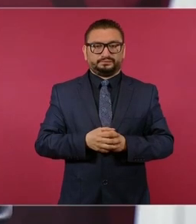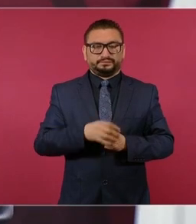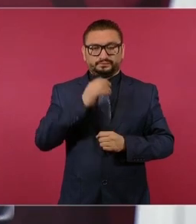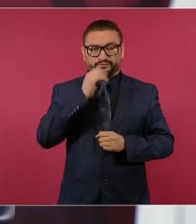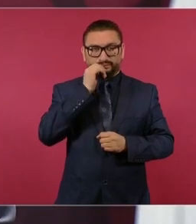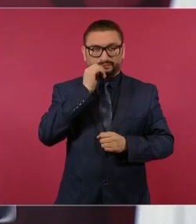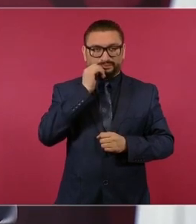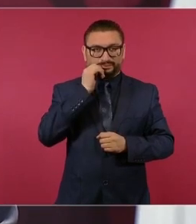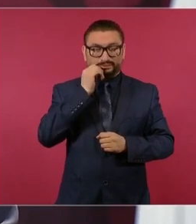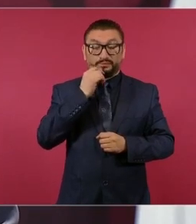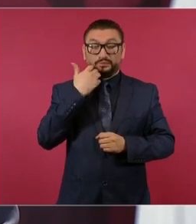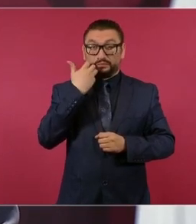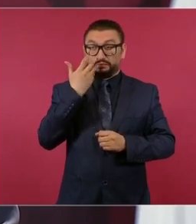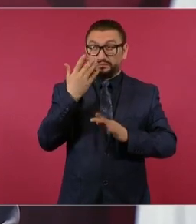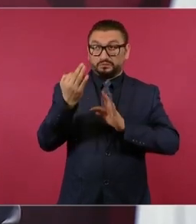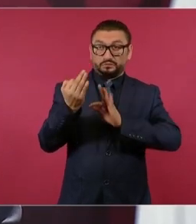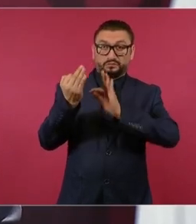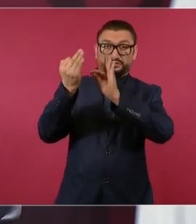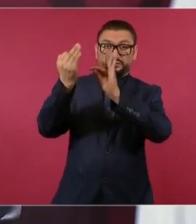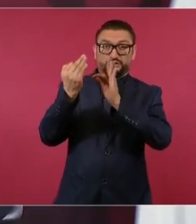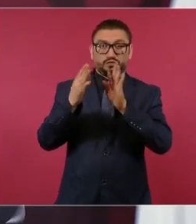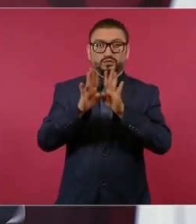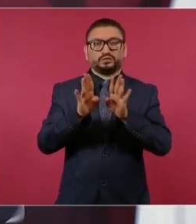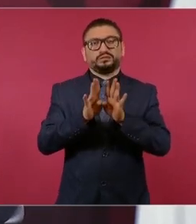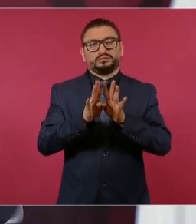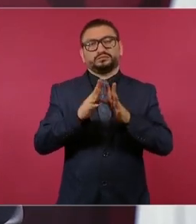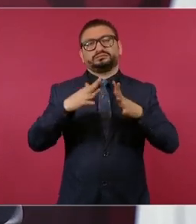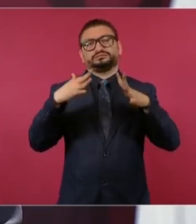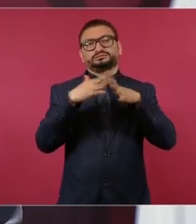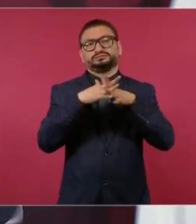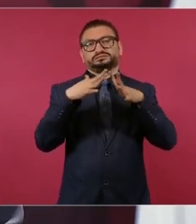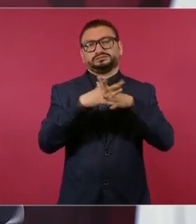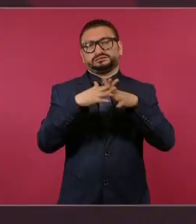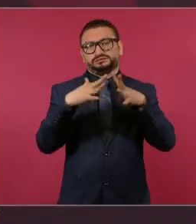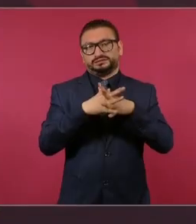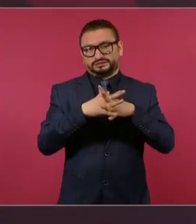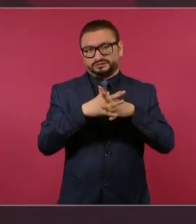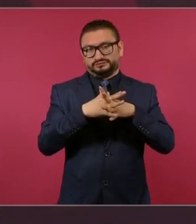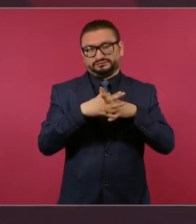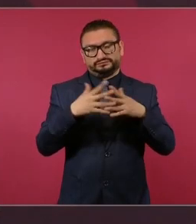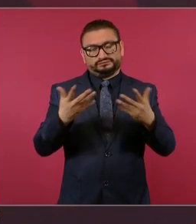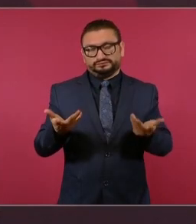enfrentar esa hegemonía con lo bélico,